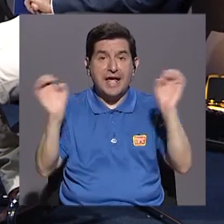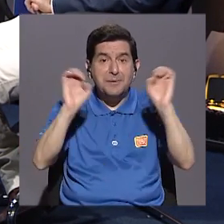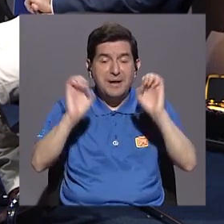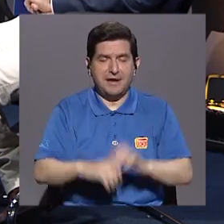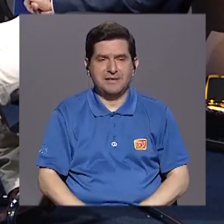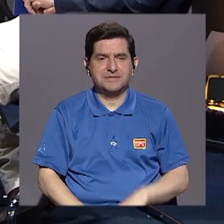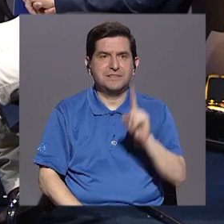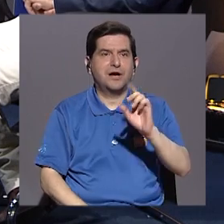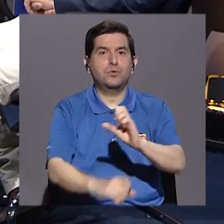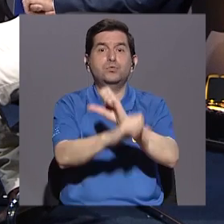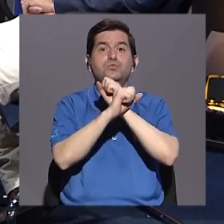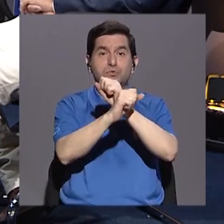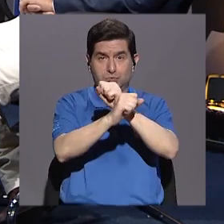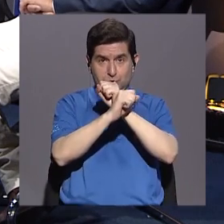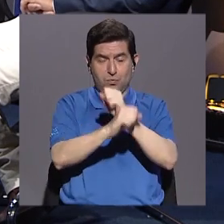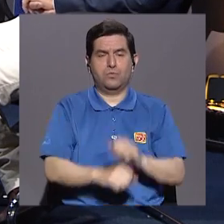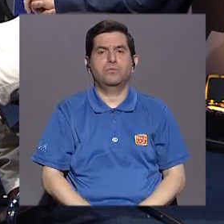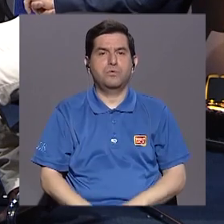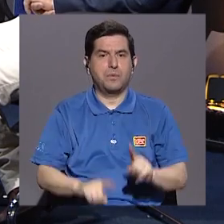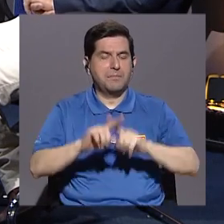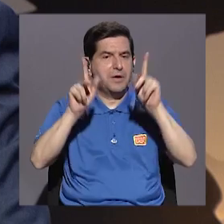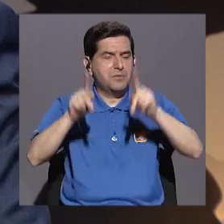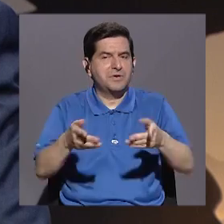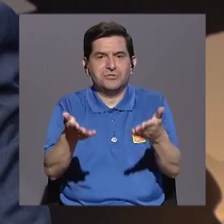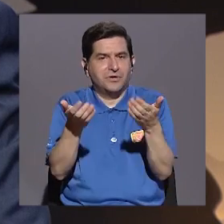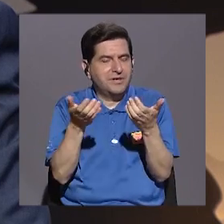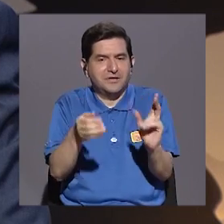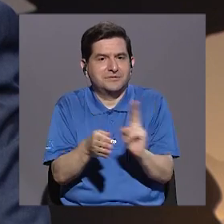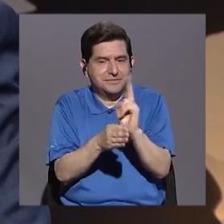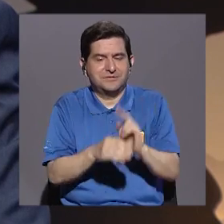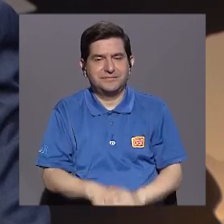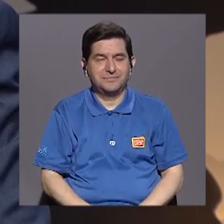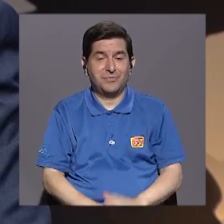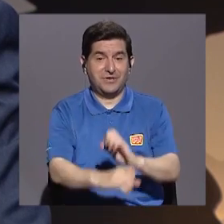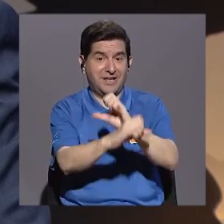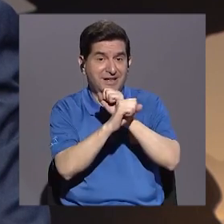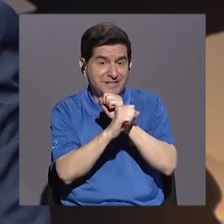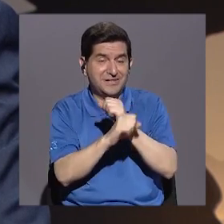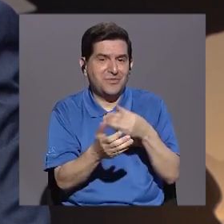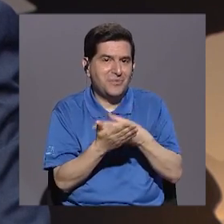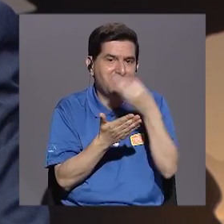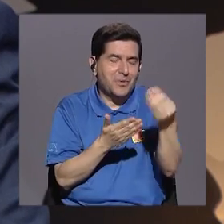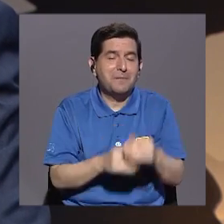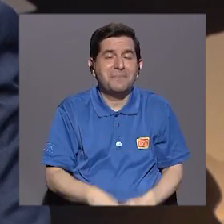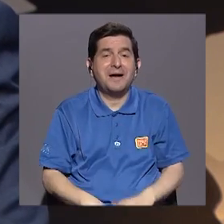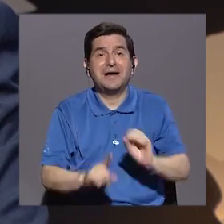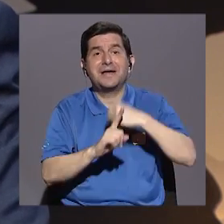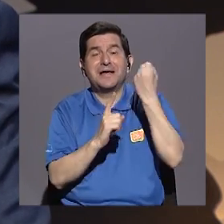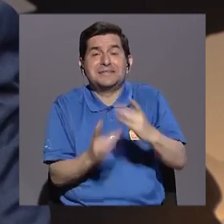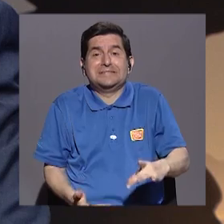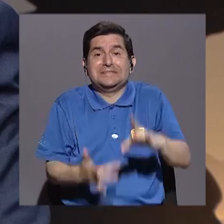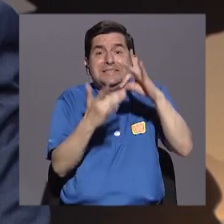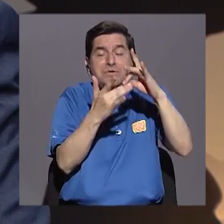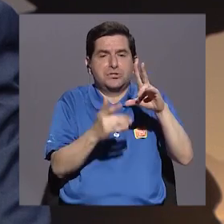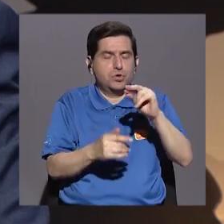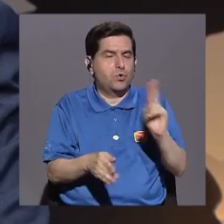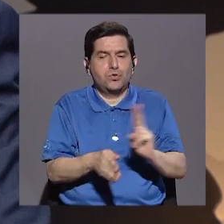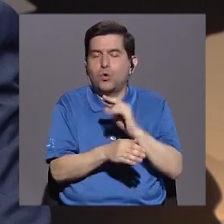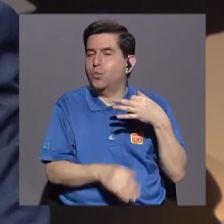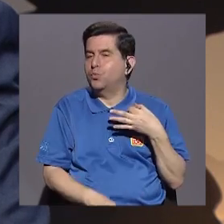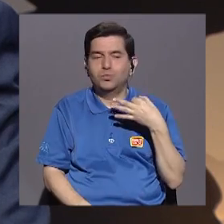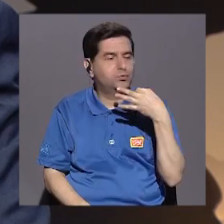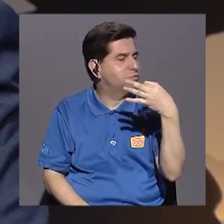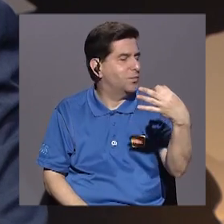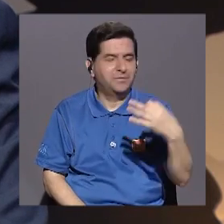como un seguro que tenemos y que nadie espera utilizar porque los seguros los adquirimos para eventualidades y no para el uso